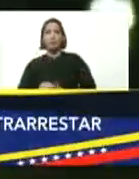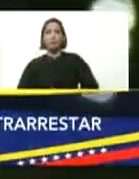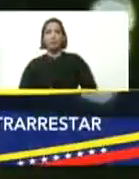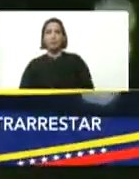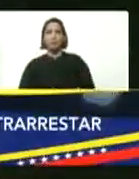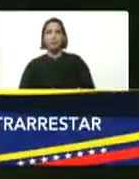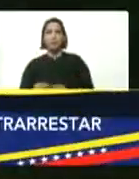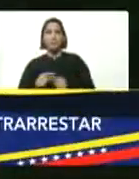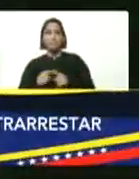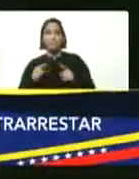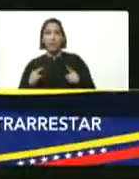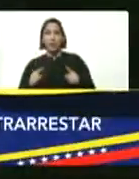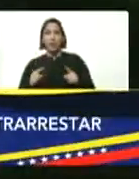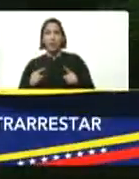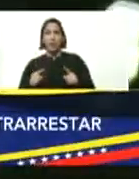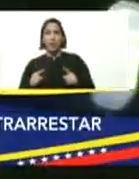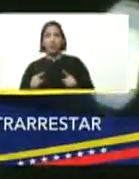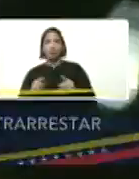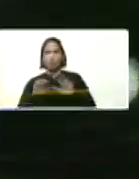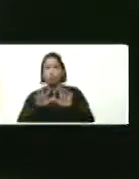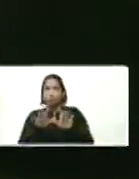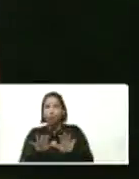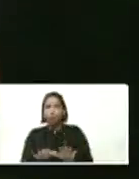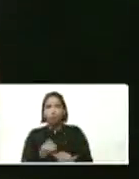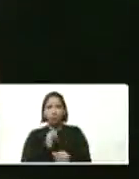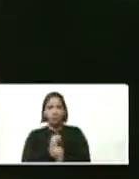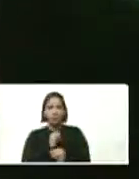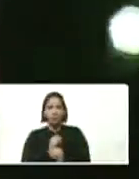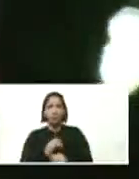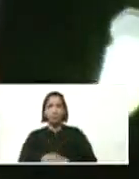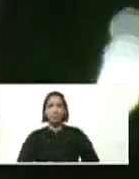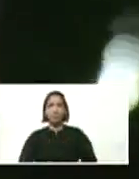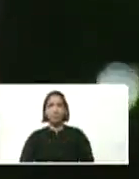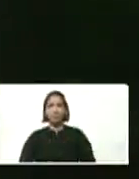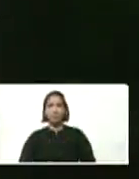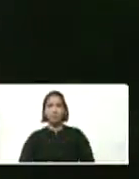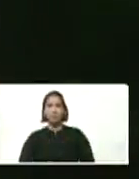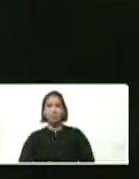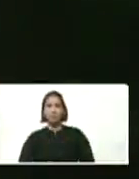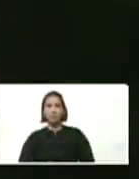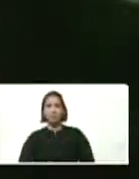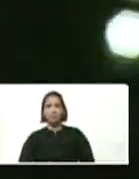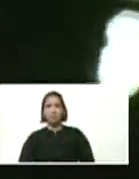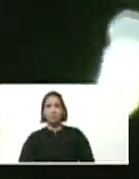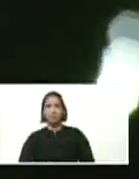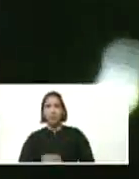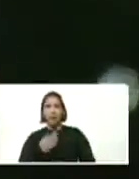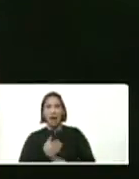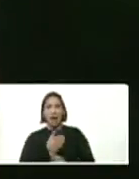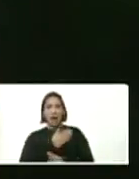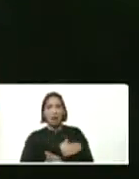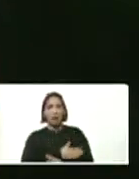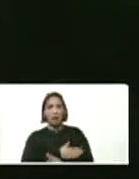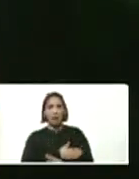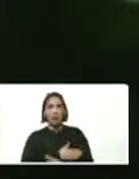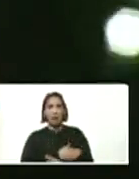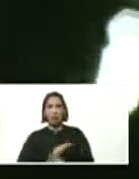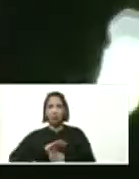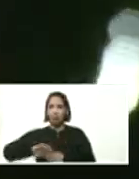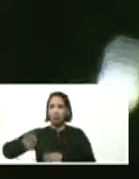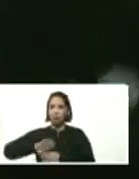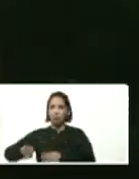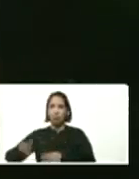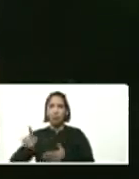Para aquellos en las redes sociales, antes uno apartaba los trabajos de Eneco y de otros